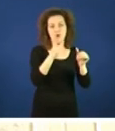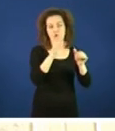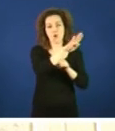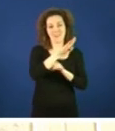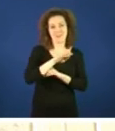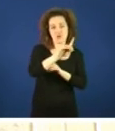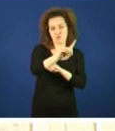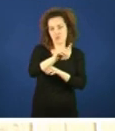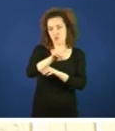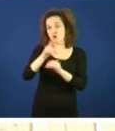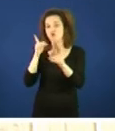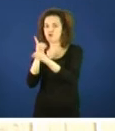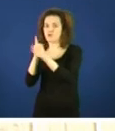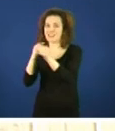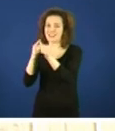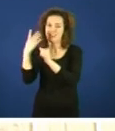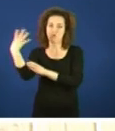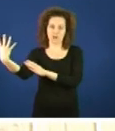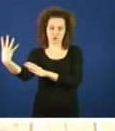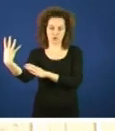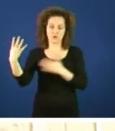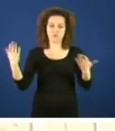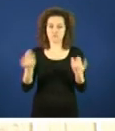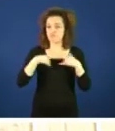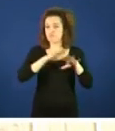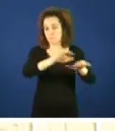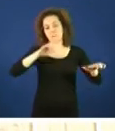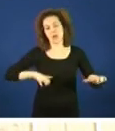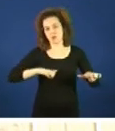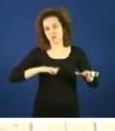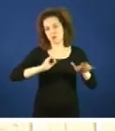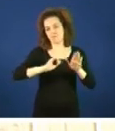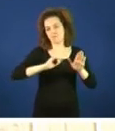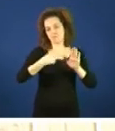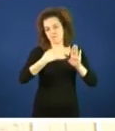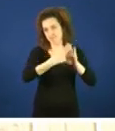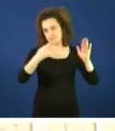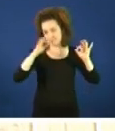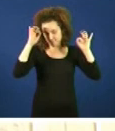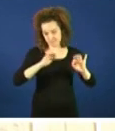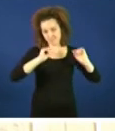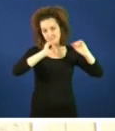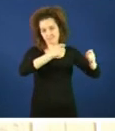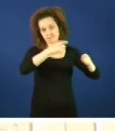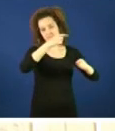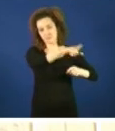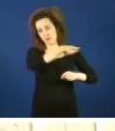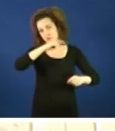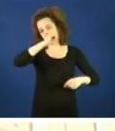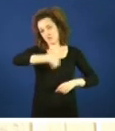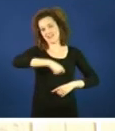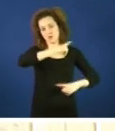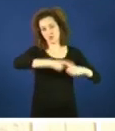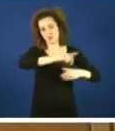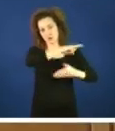41, votos en contra 34. Obtida a maioría absoluta, proclamo elexido presidente da Xunta de